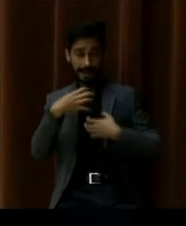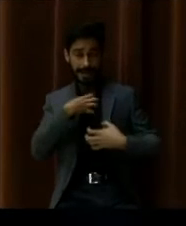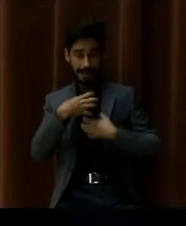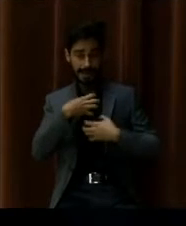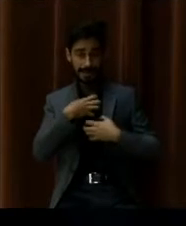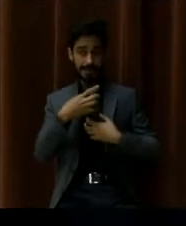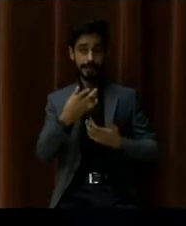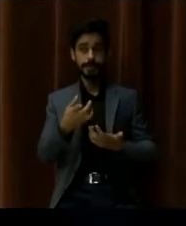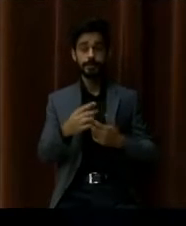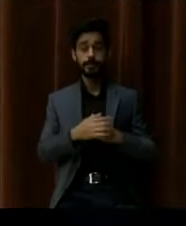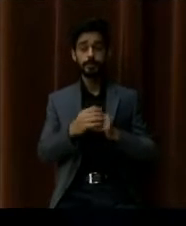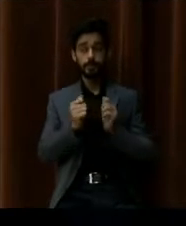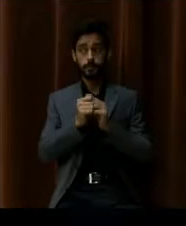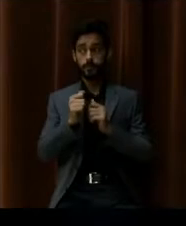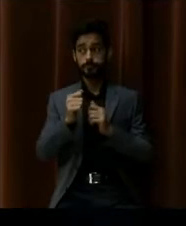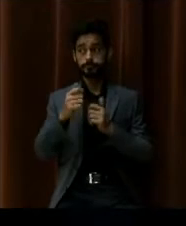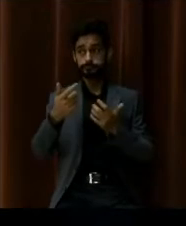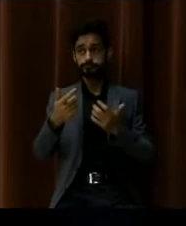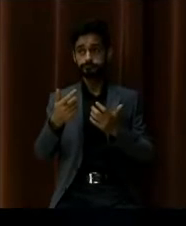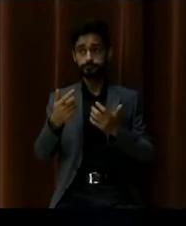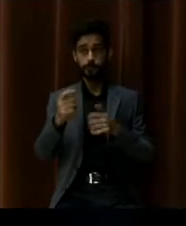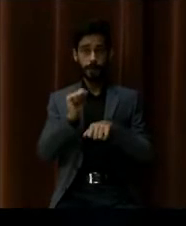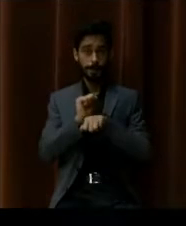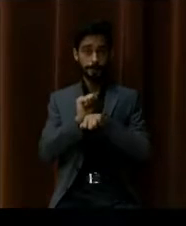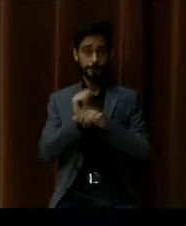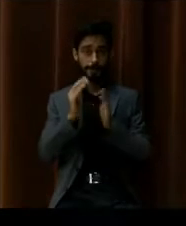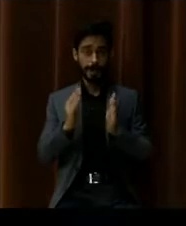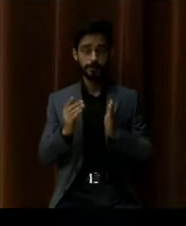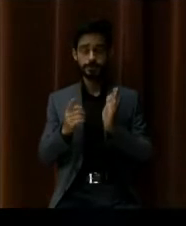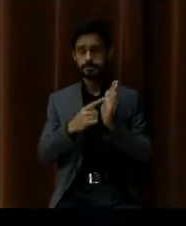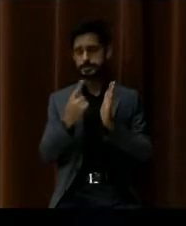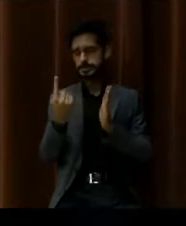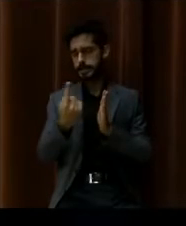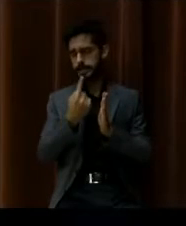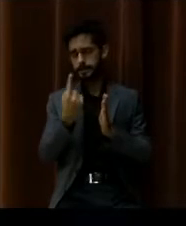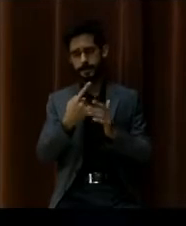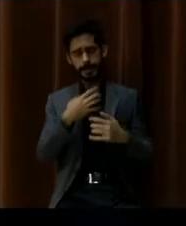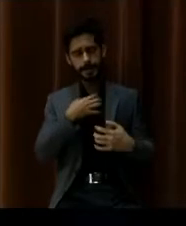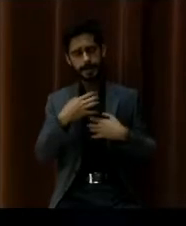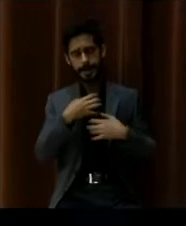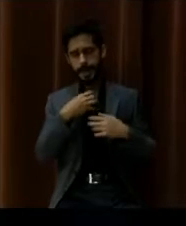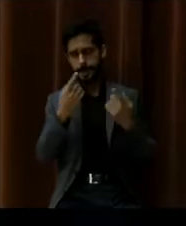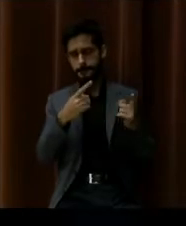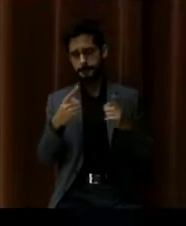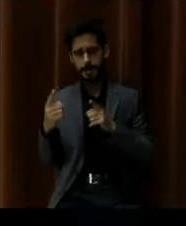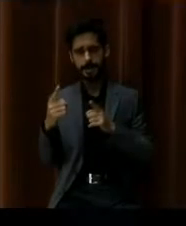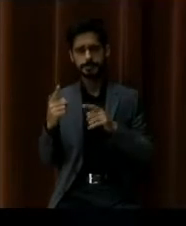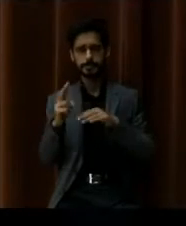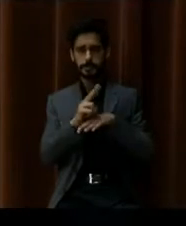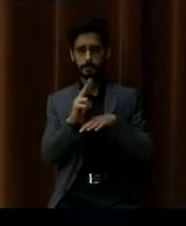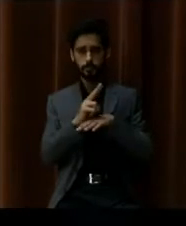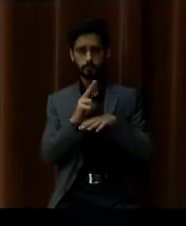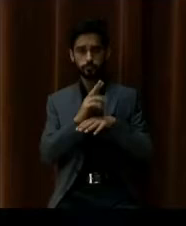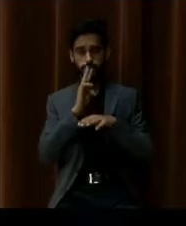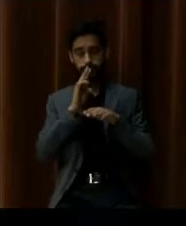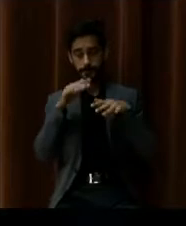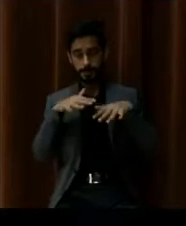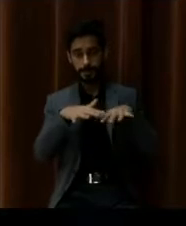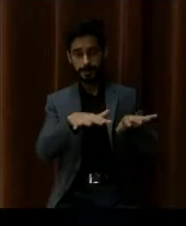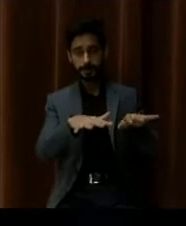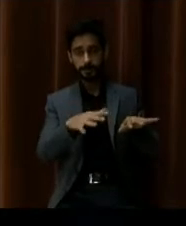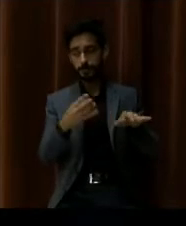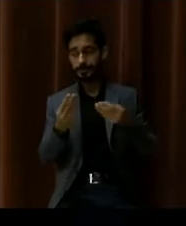funcionarios del departamento siempre se presentan querellas de uso indebido la zona marítimo-terrestre